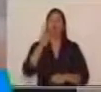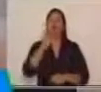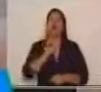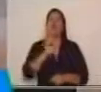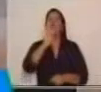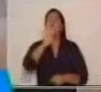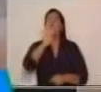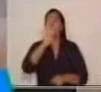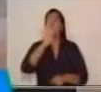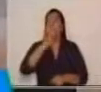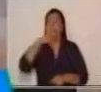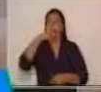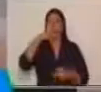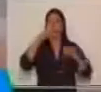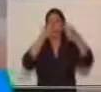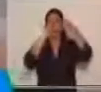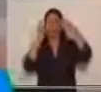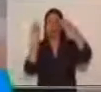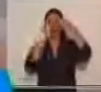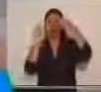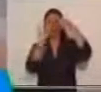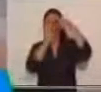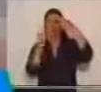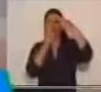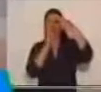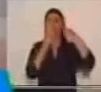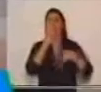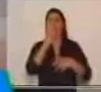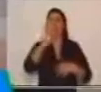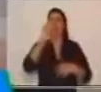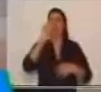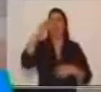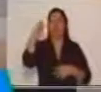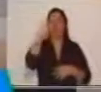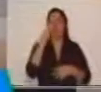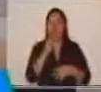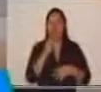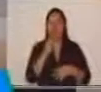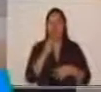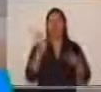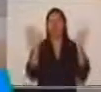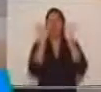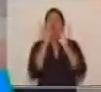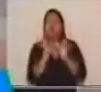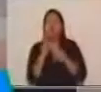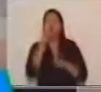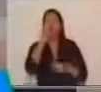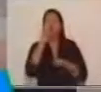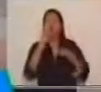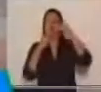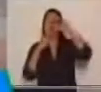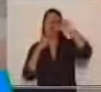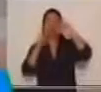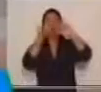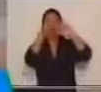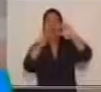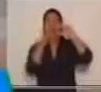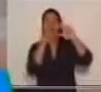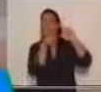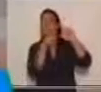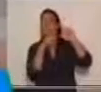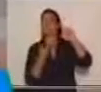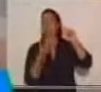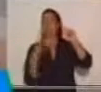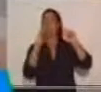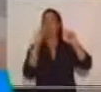4 versos pueden formar una estrofa. En cambio, si es una prosa, quiere decir continuo, son parte del género